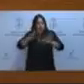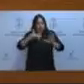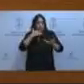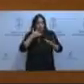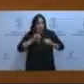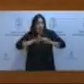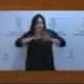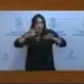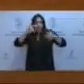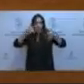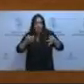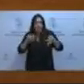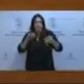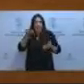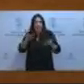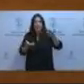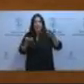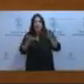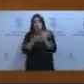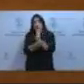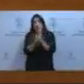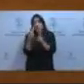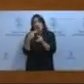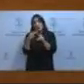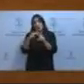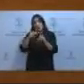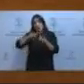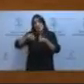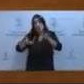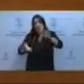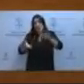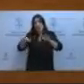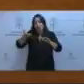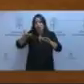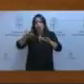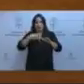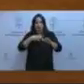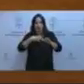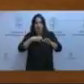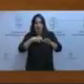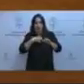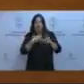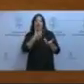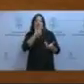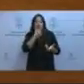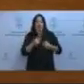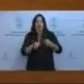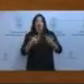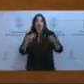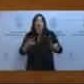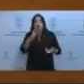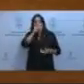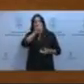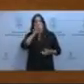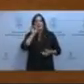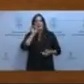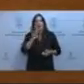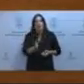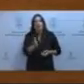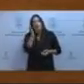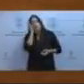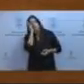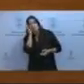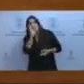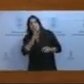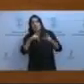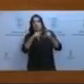Es un desequilibrio que las políticas no han sido capaces de equilibrar. ¿A qué nos lleva esto? Pues algo muy fácil. En el año 2015, las pernoctaciones en el